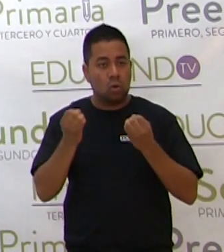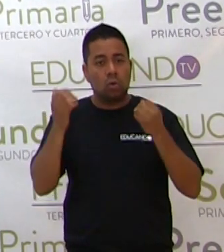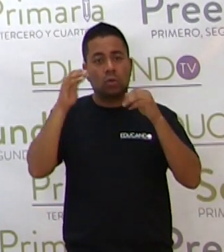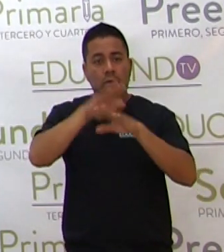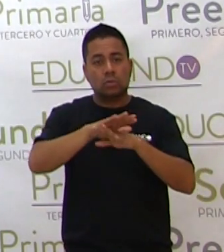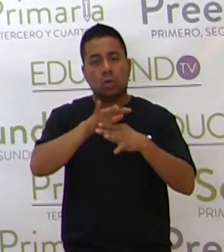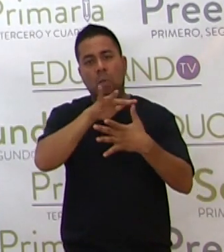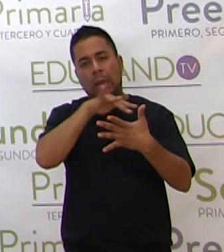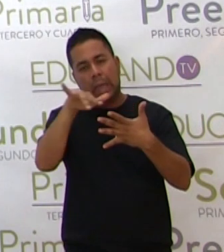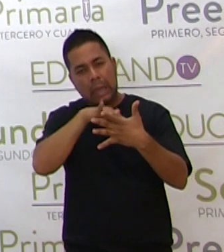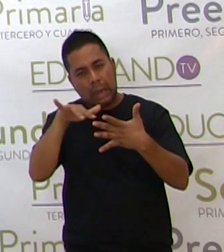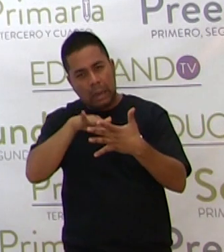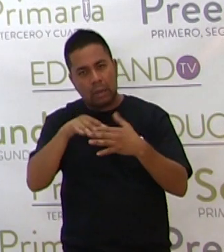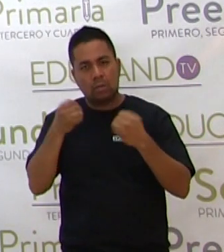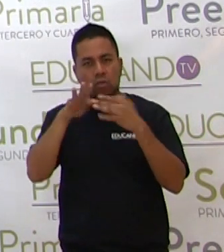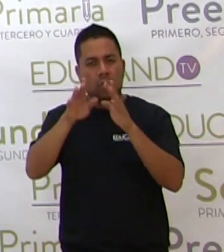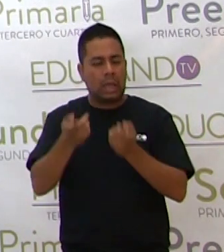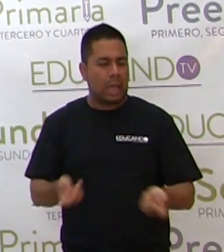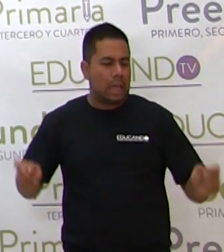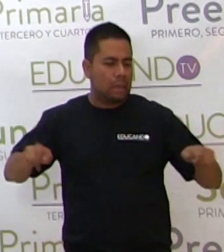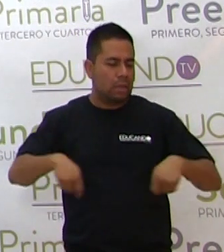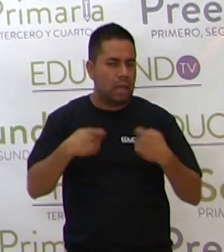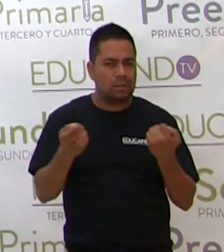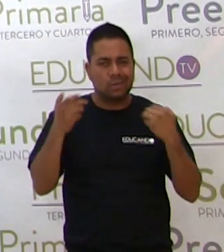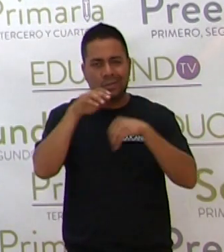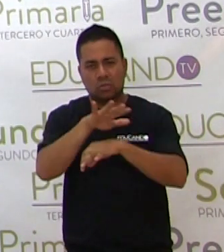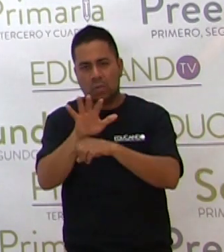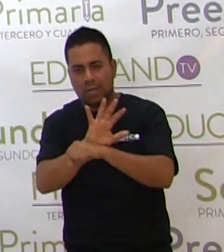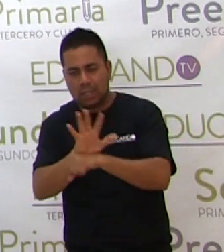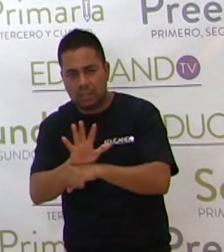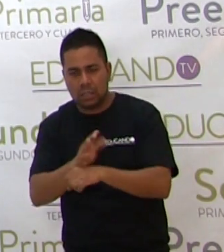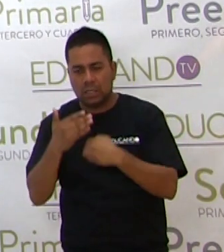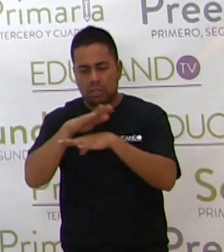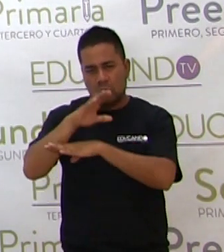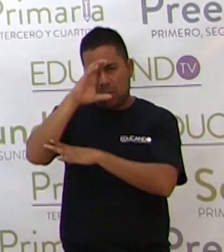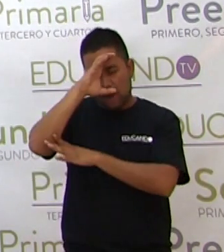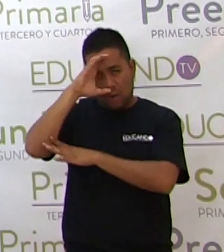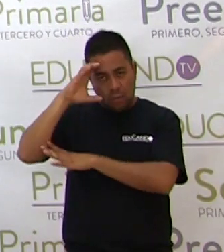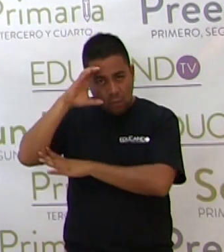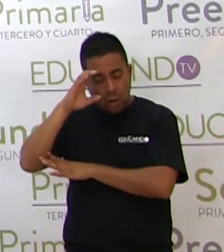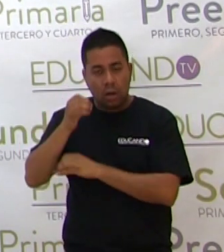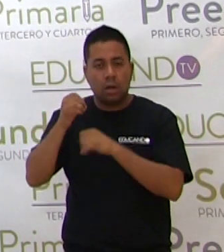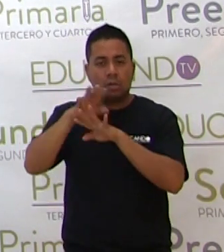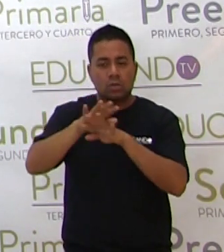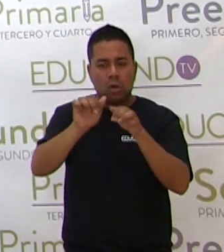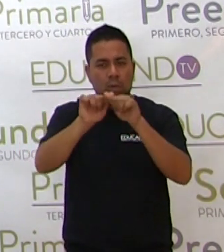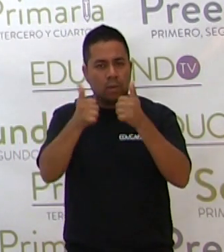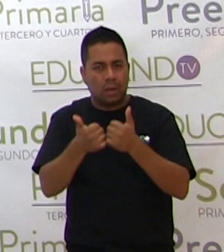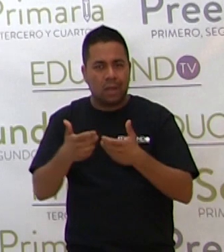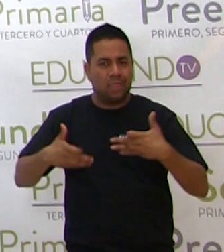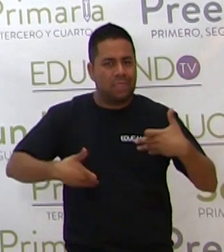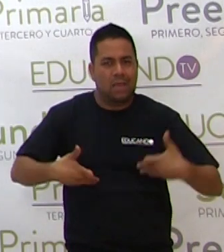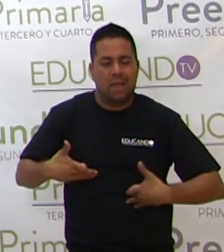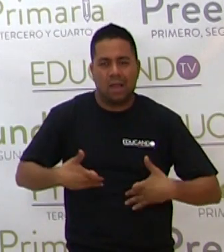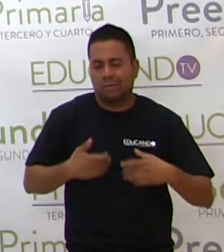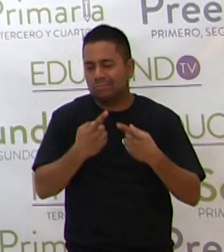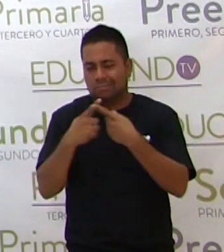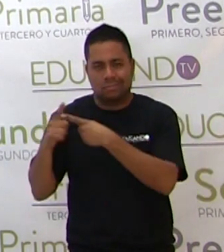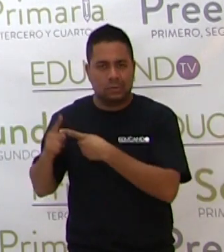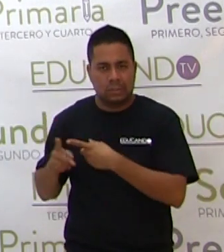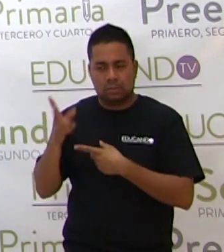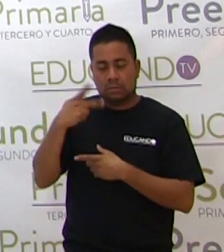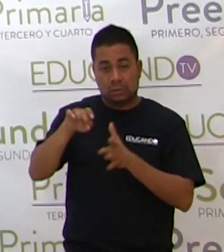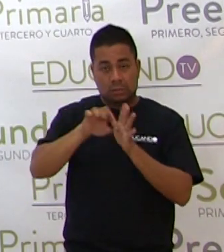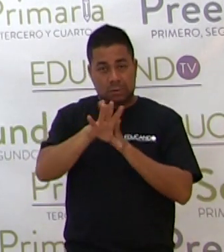literatura en la danza en el cine en la fotografía en las artes escénicas verdad pero en